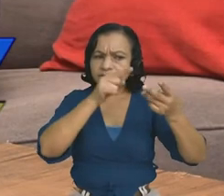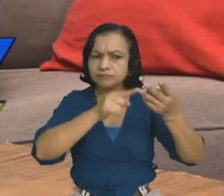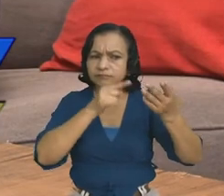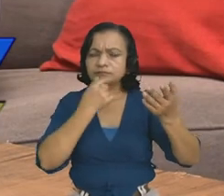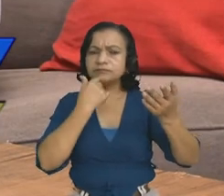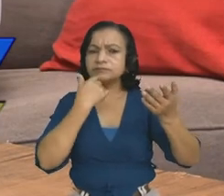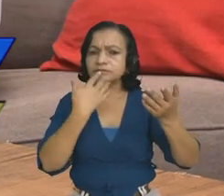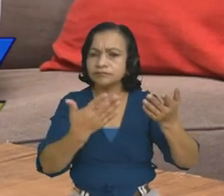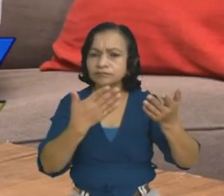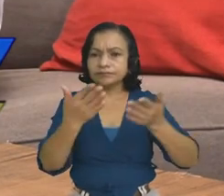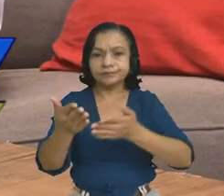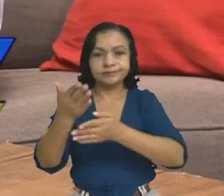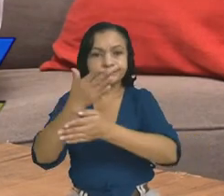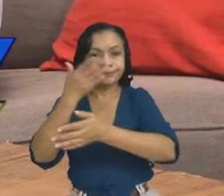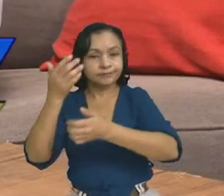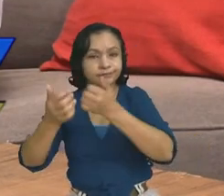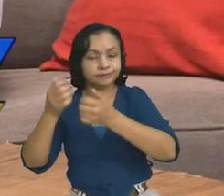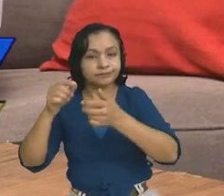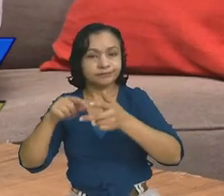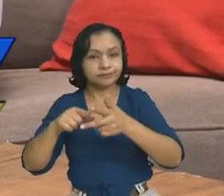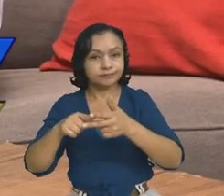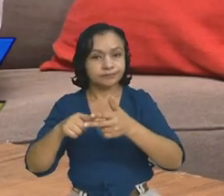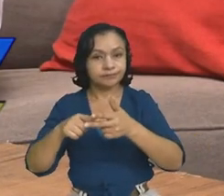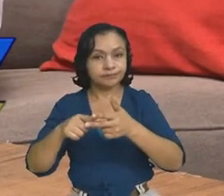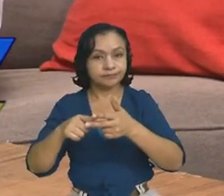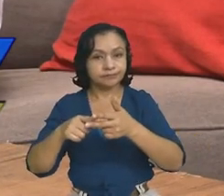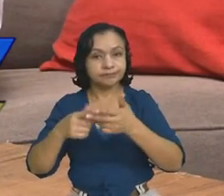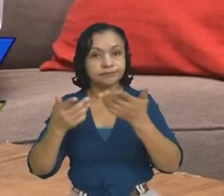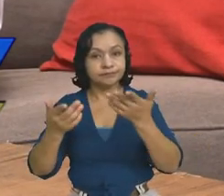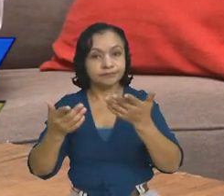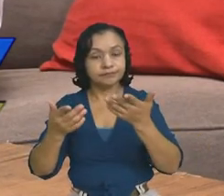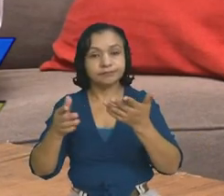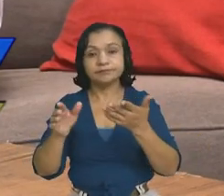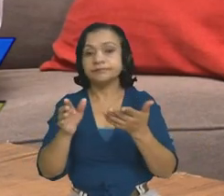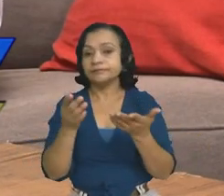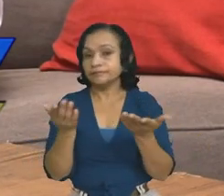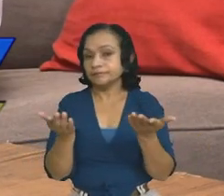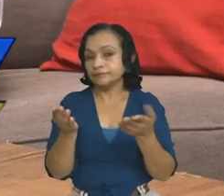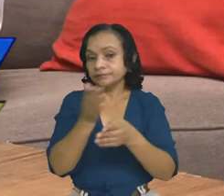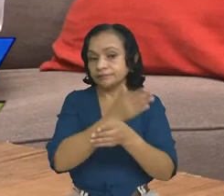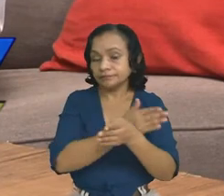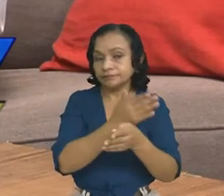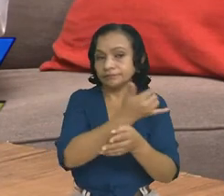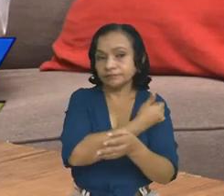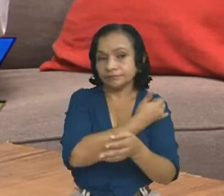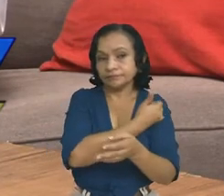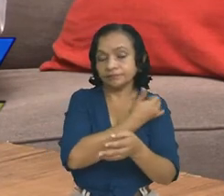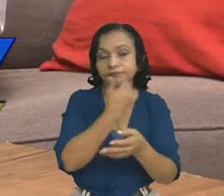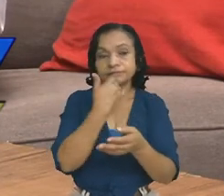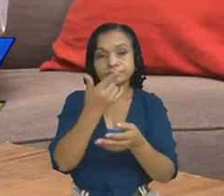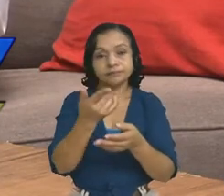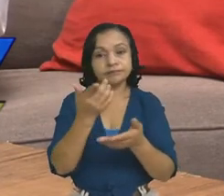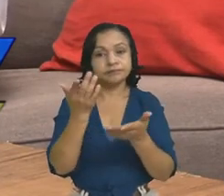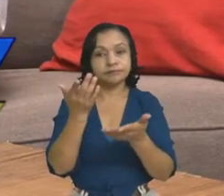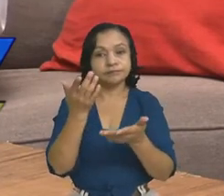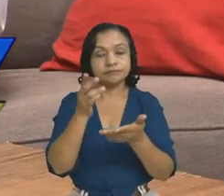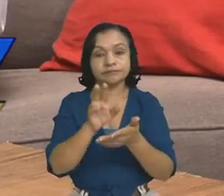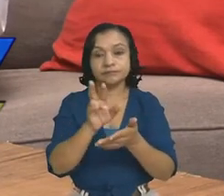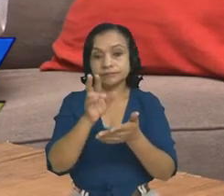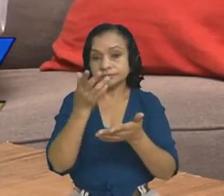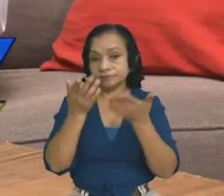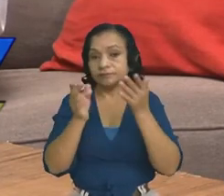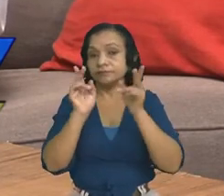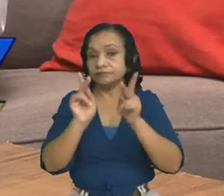que se detecta a lo mejor en un nivel ya secundario de este hospital o de otro hospital puede definir una situación de riesgo